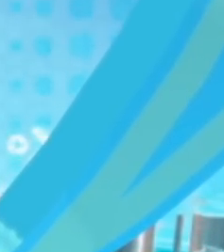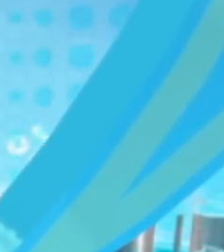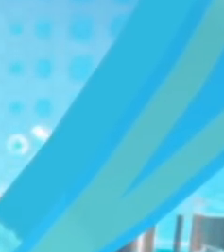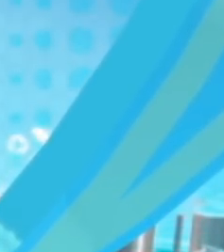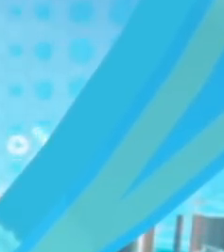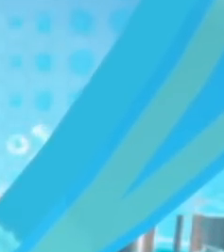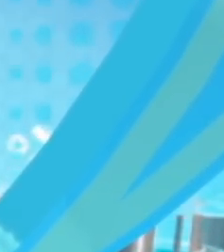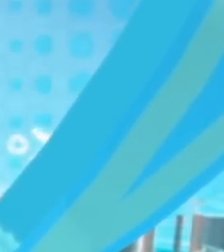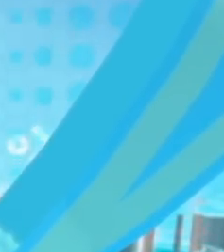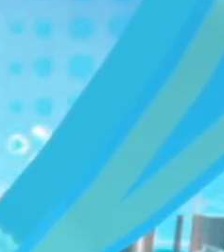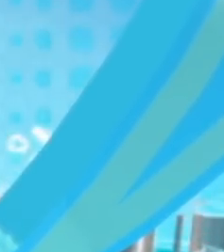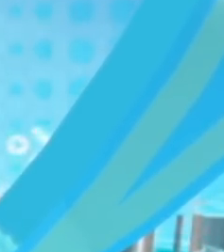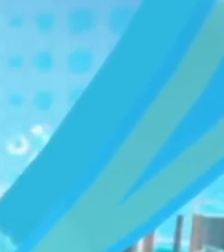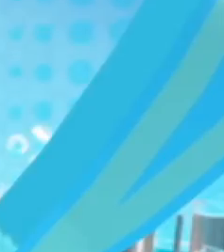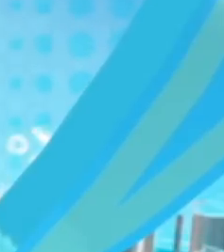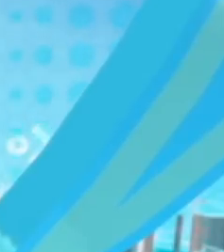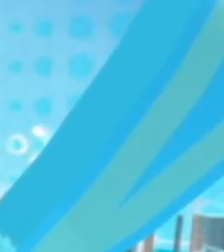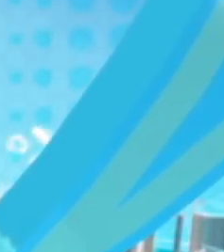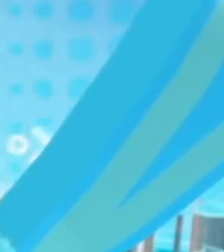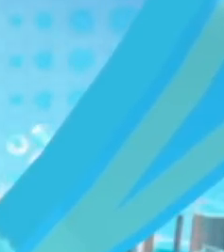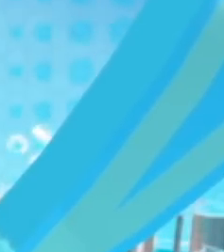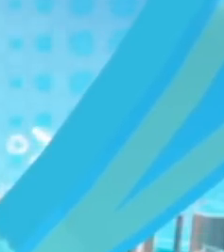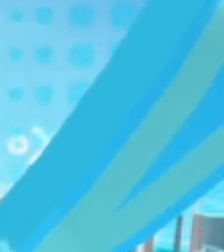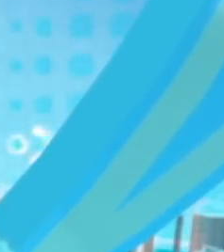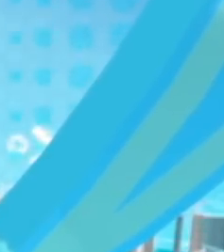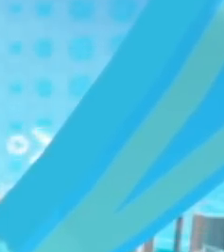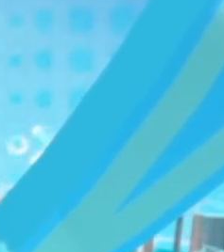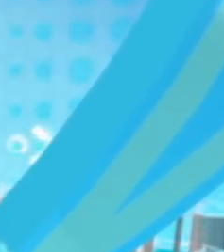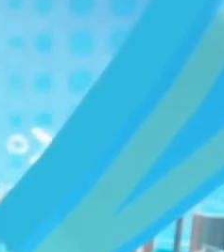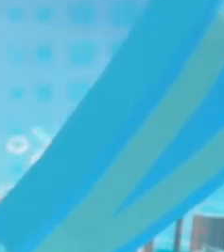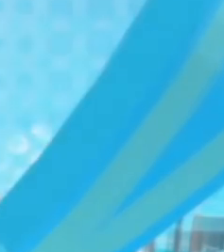612 colones con 92 céntimos.